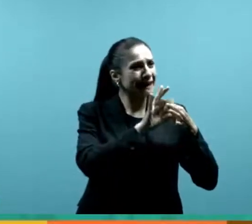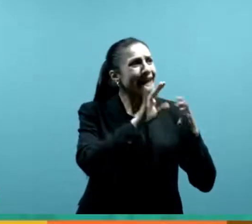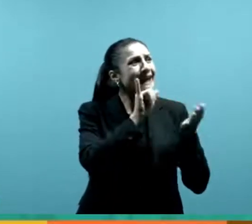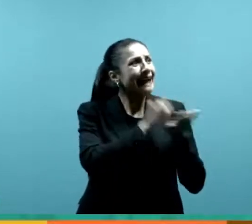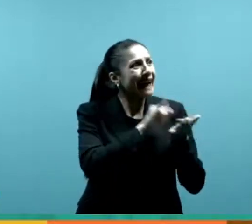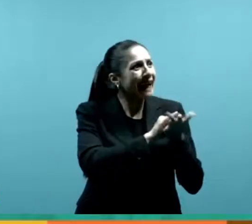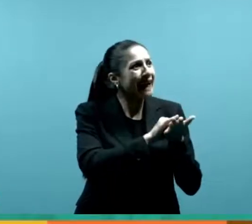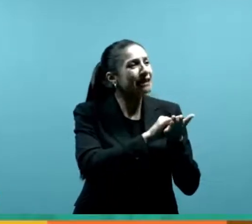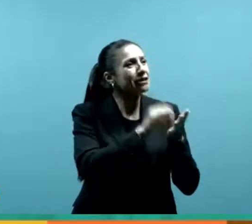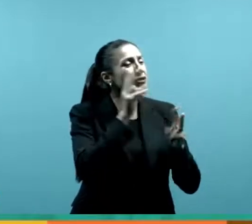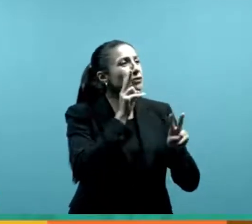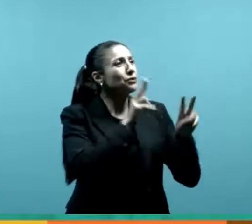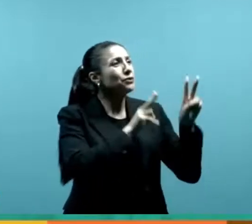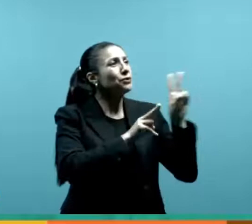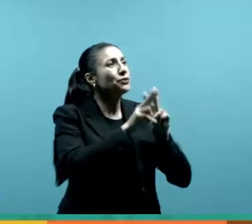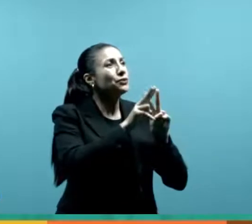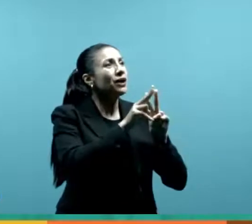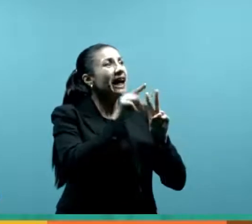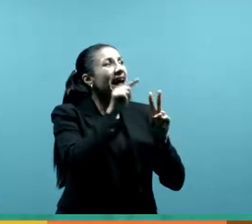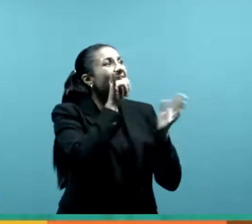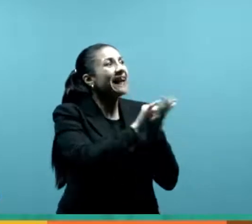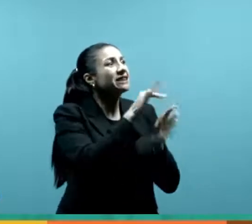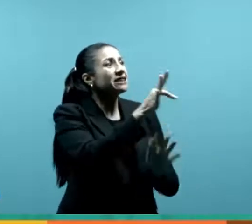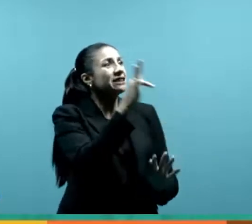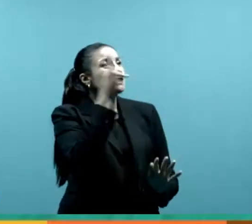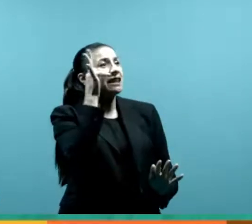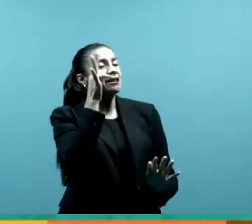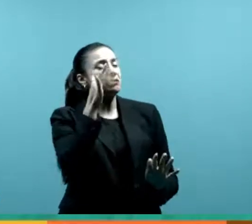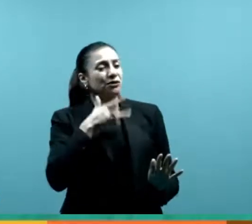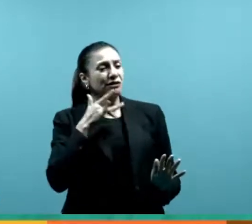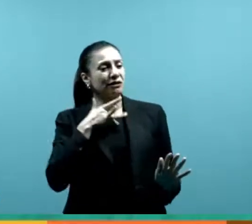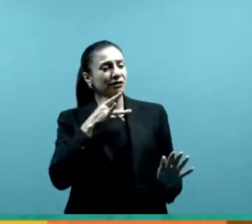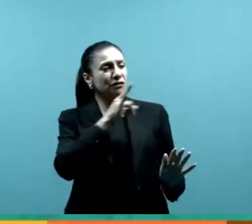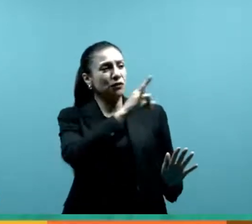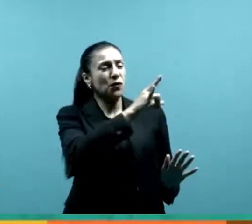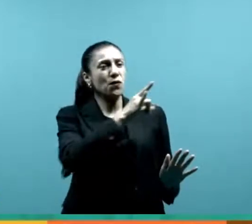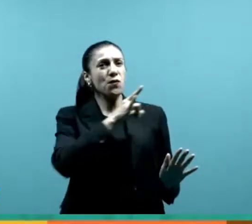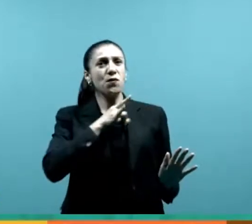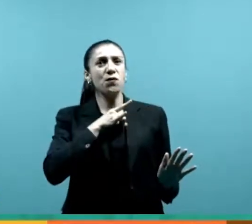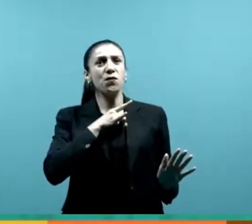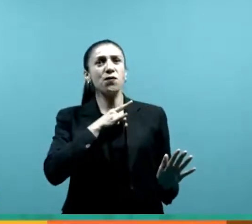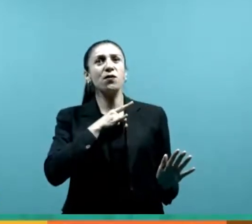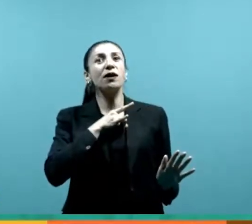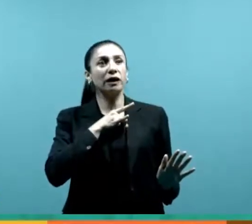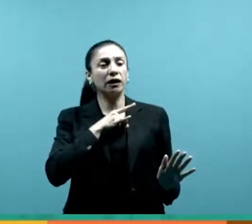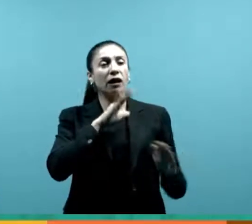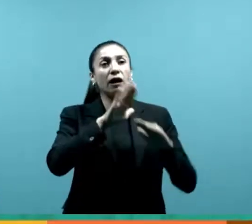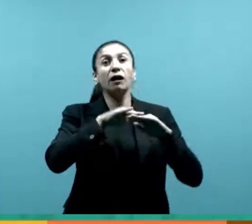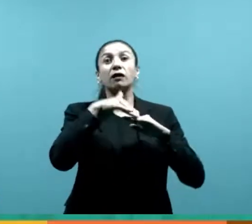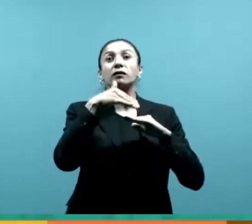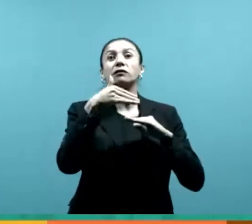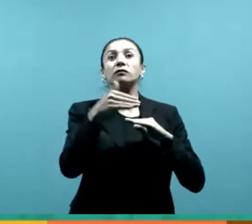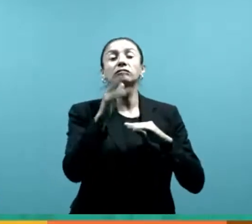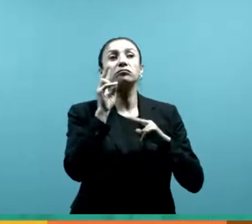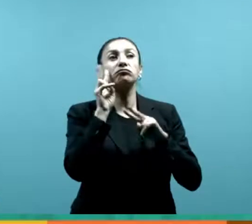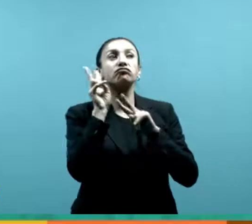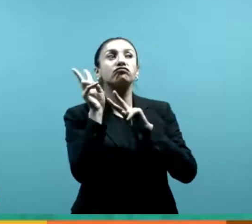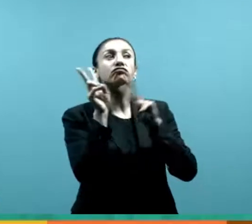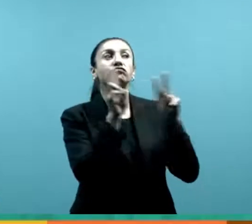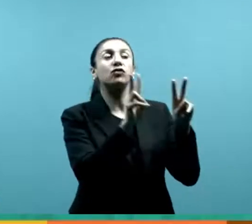verlo desde la perspectiva de sus testimonios. Después veremos cómo cuando un